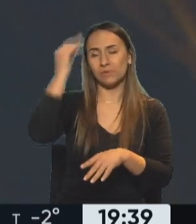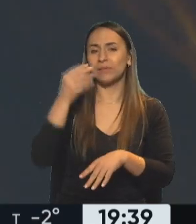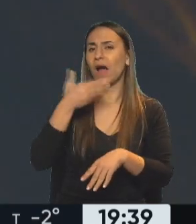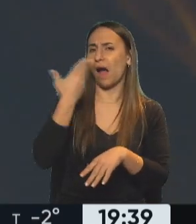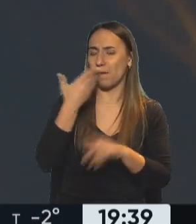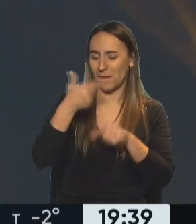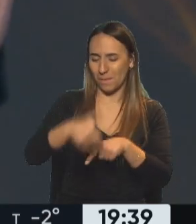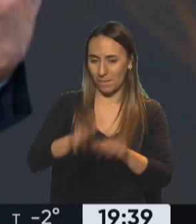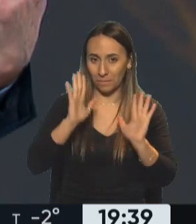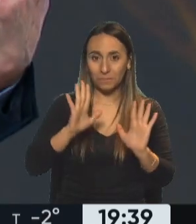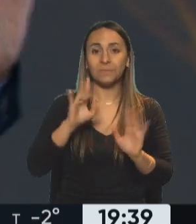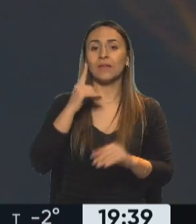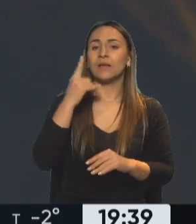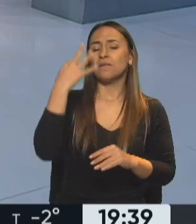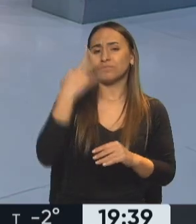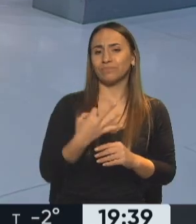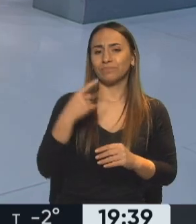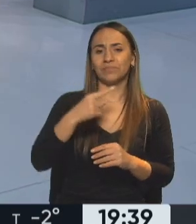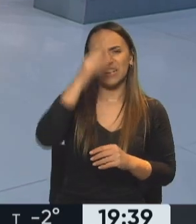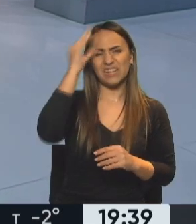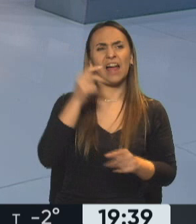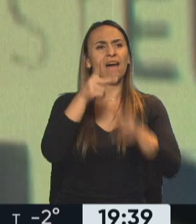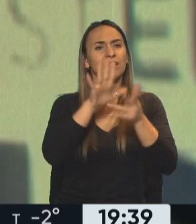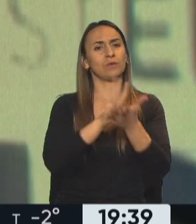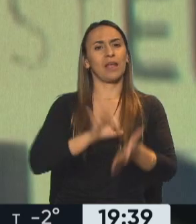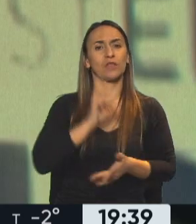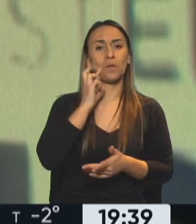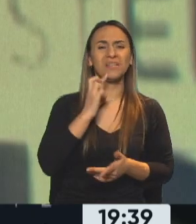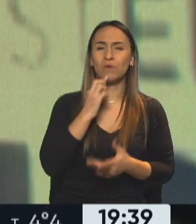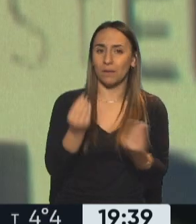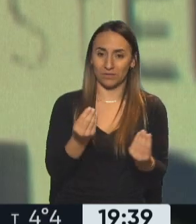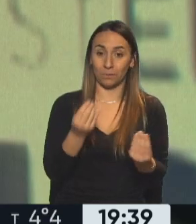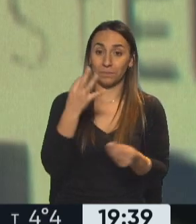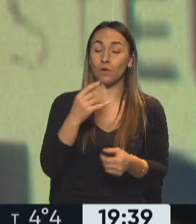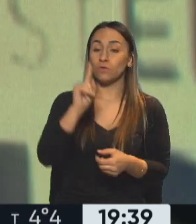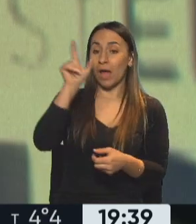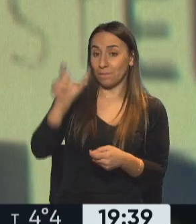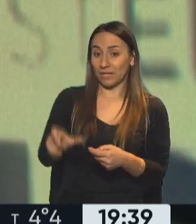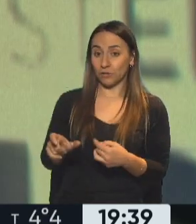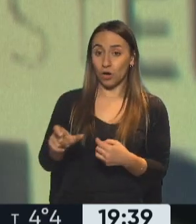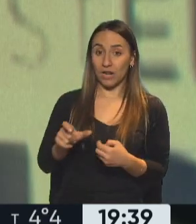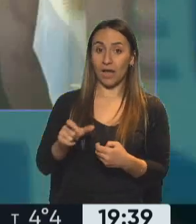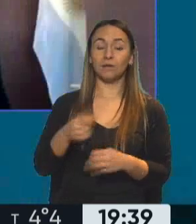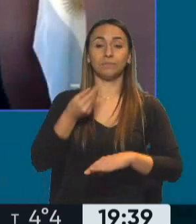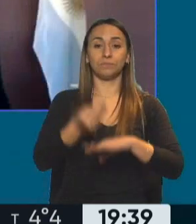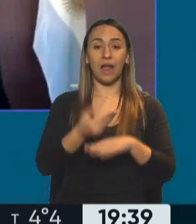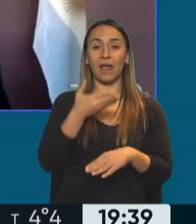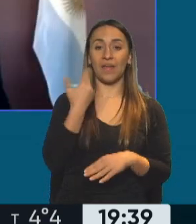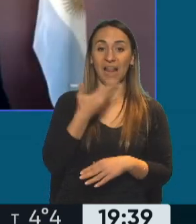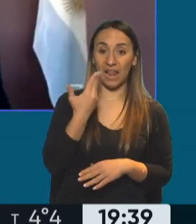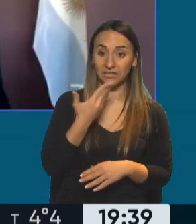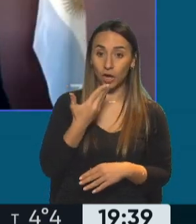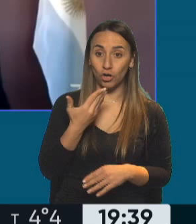las pruebas. ¿Cómo es esto que incluso cita a Cristina del 19? Cuando se presenta una persona a prestar declaración indagatoria,